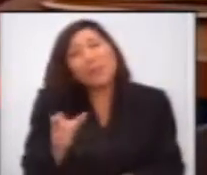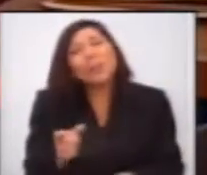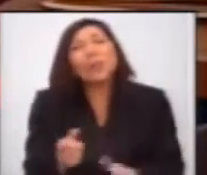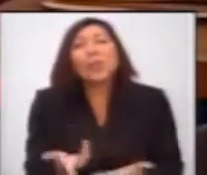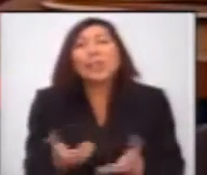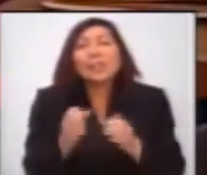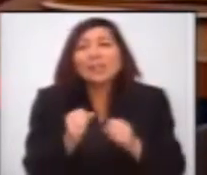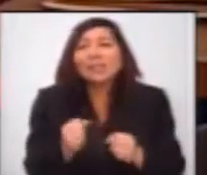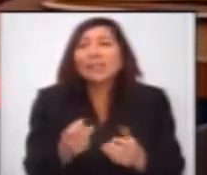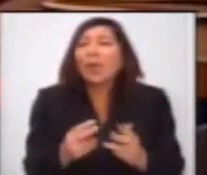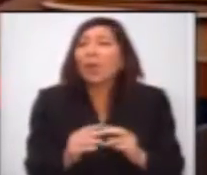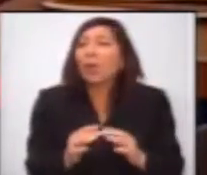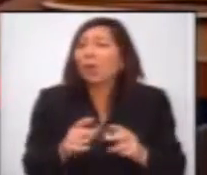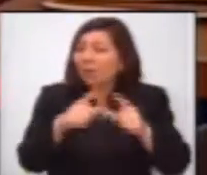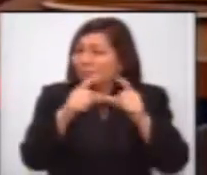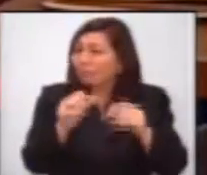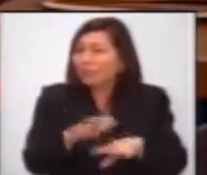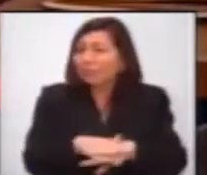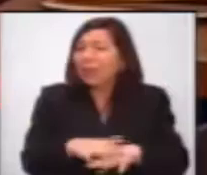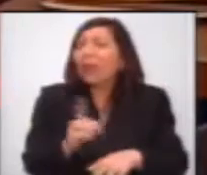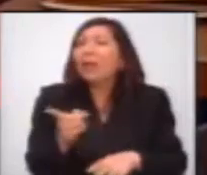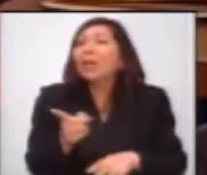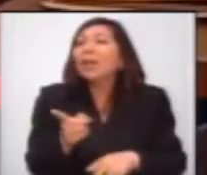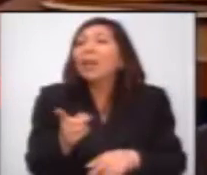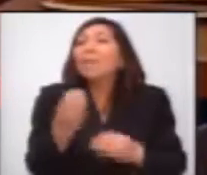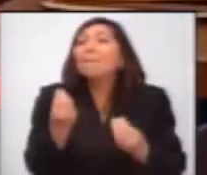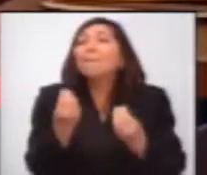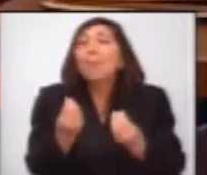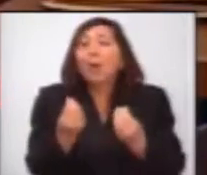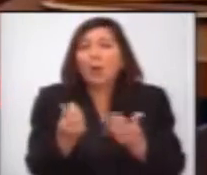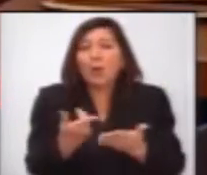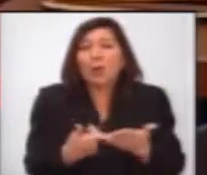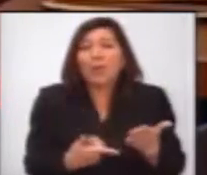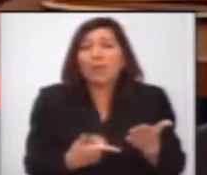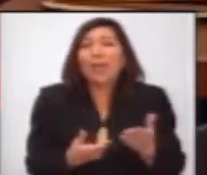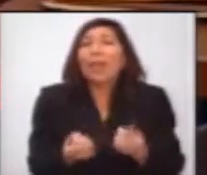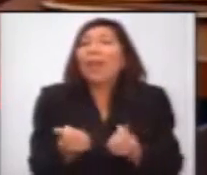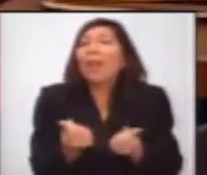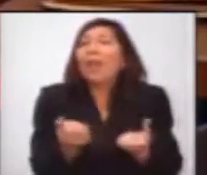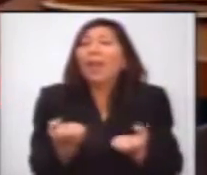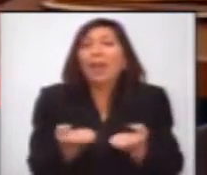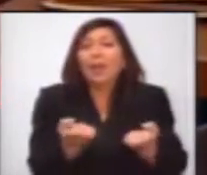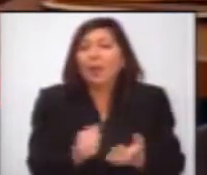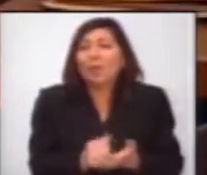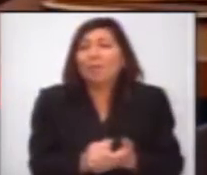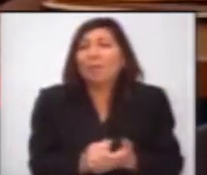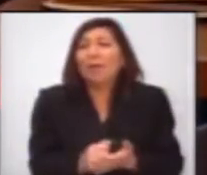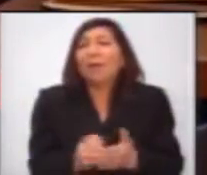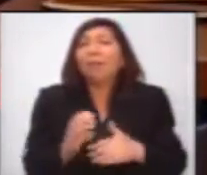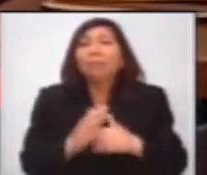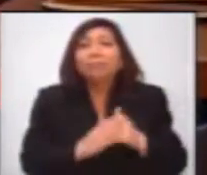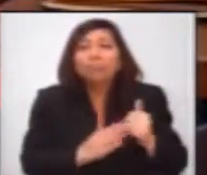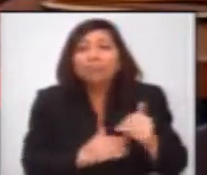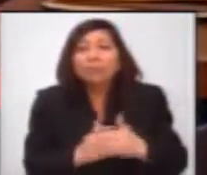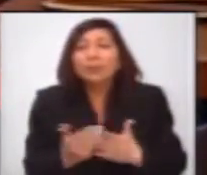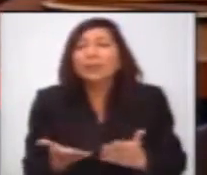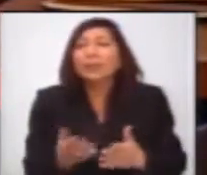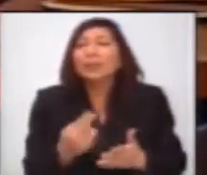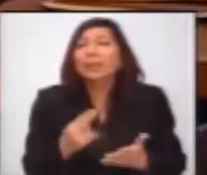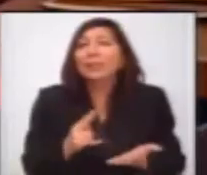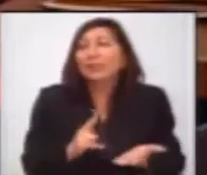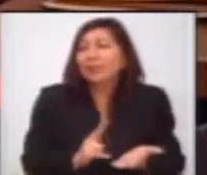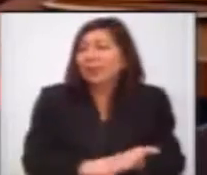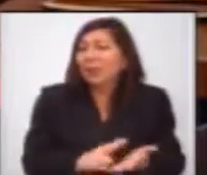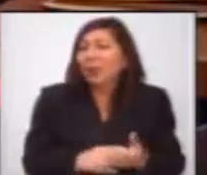personal asistencial o administrativo. Es por la situación económica, por la infraestructura de